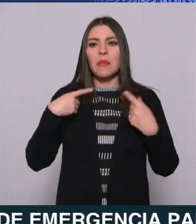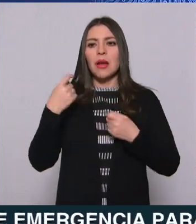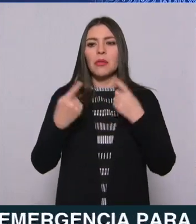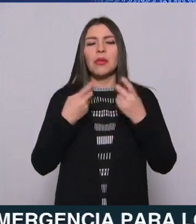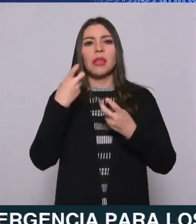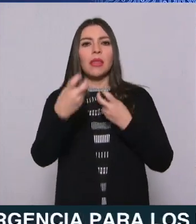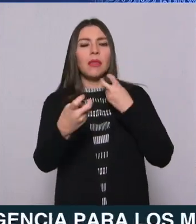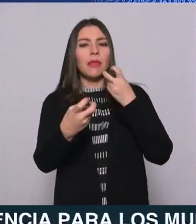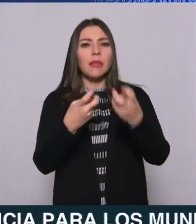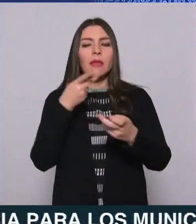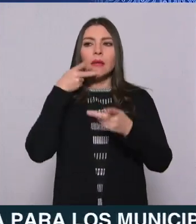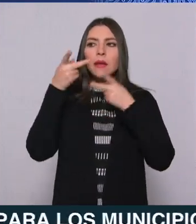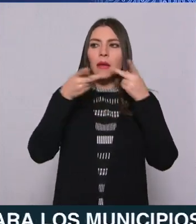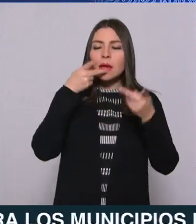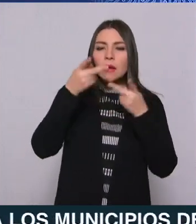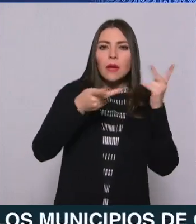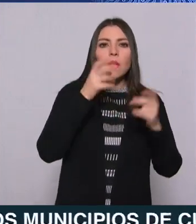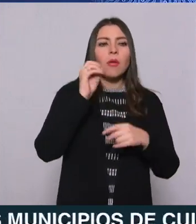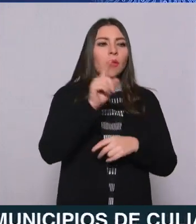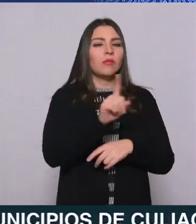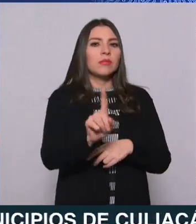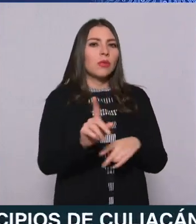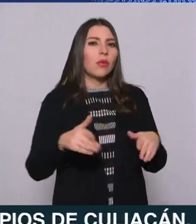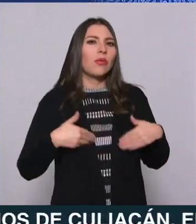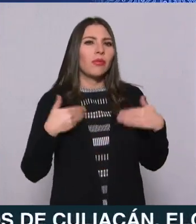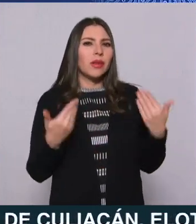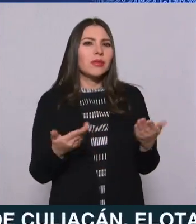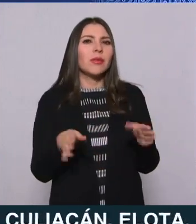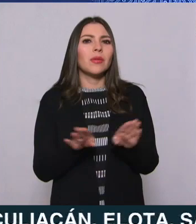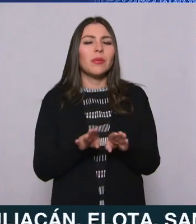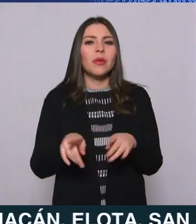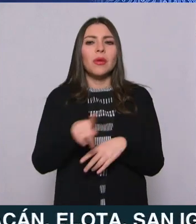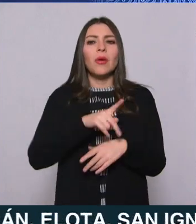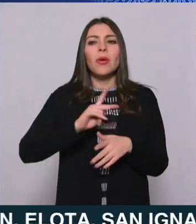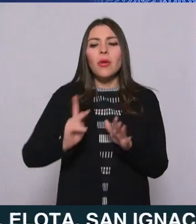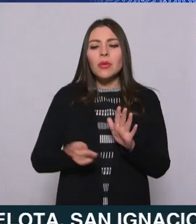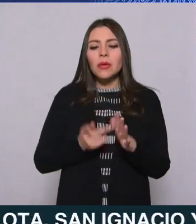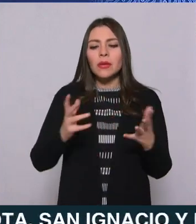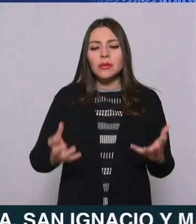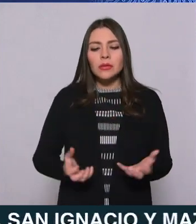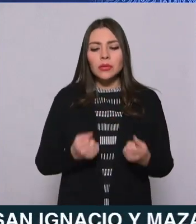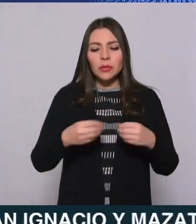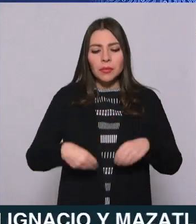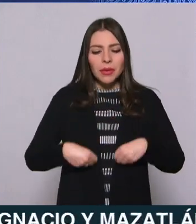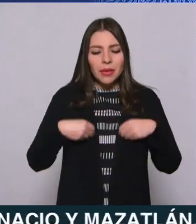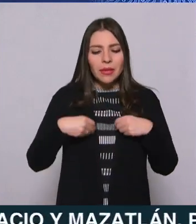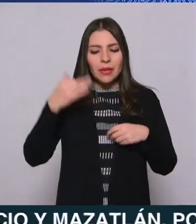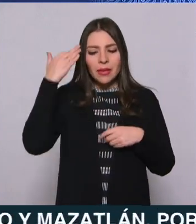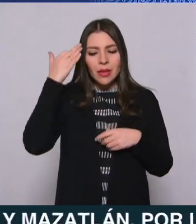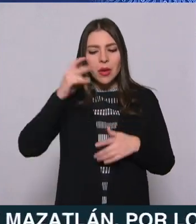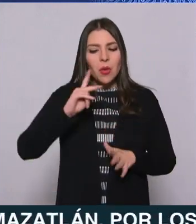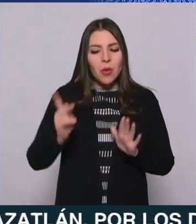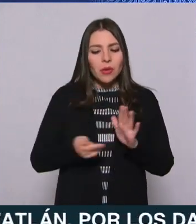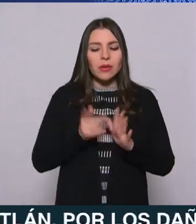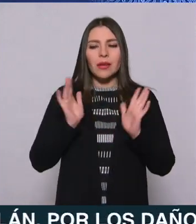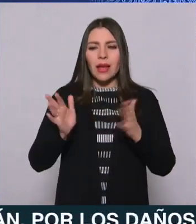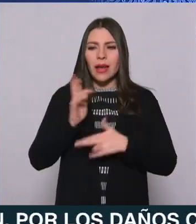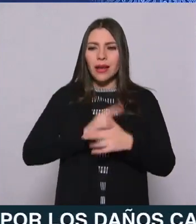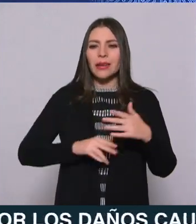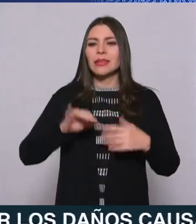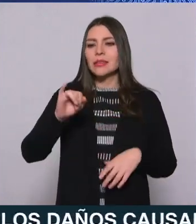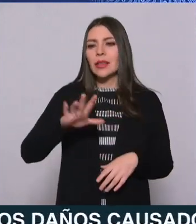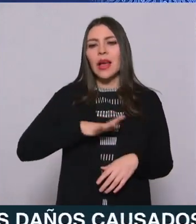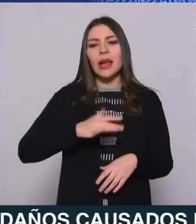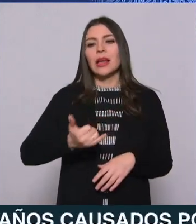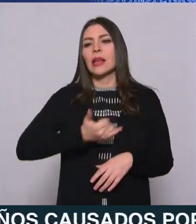desconfianza y a todos estos obstáculos que no les permiten a ustedes recobrar su vida, recuperar el tiempo y continuar? Pues sí, cometieron un error y